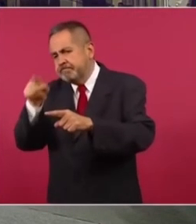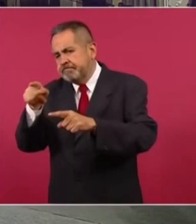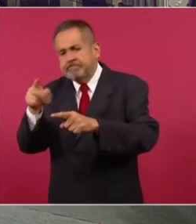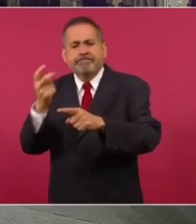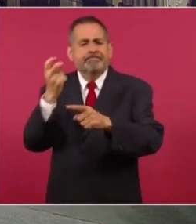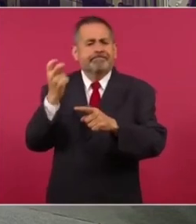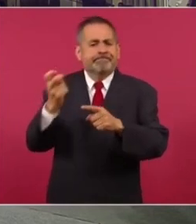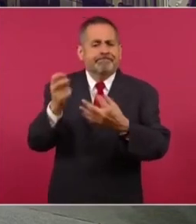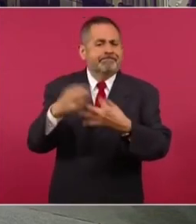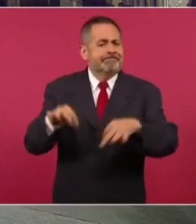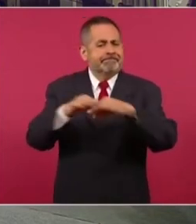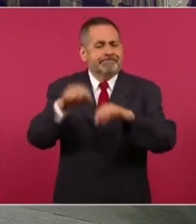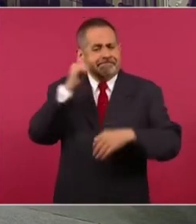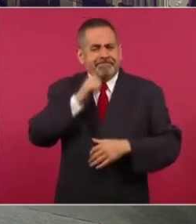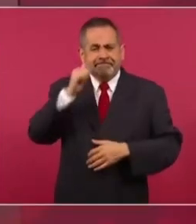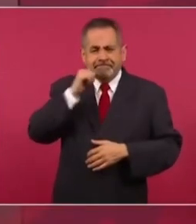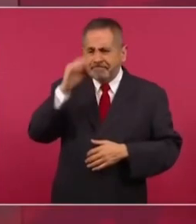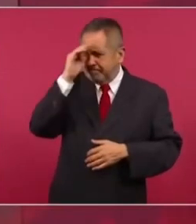estar pensando siempre,